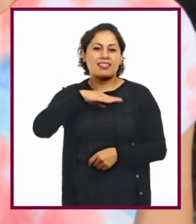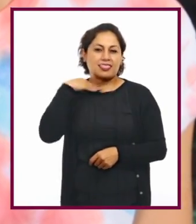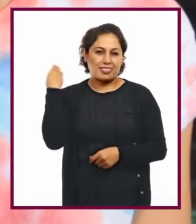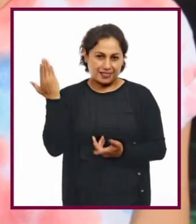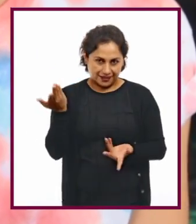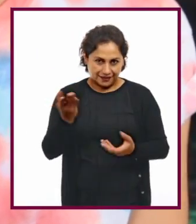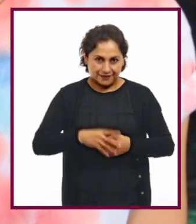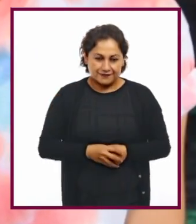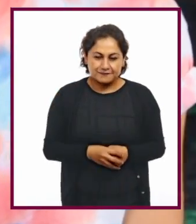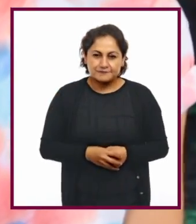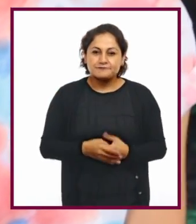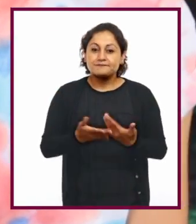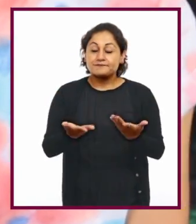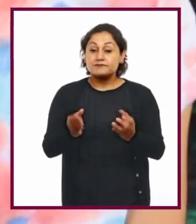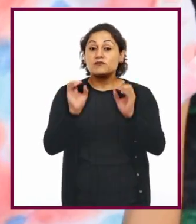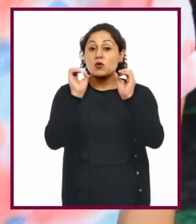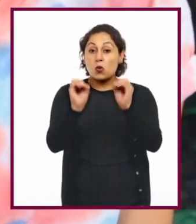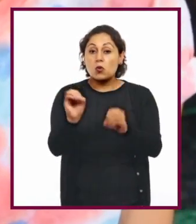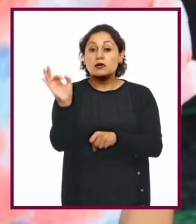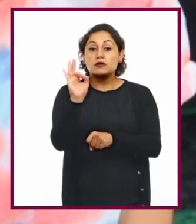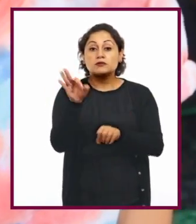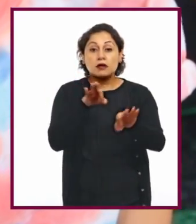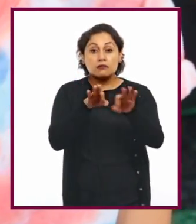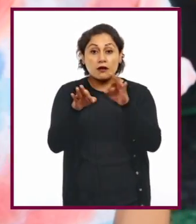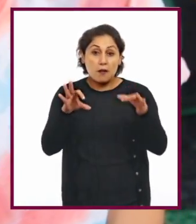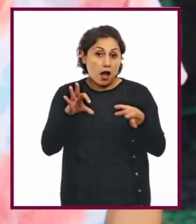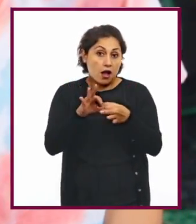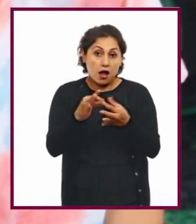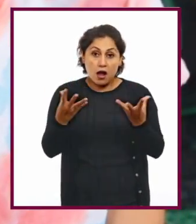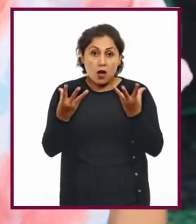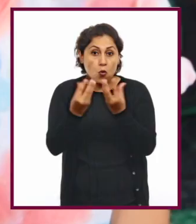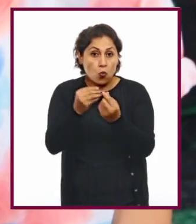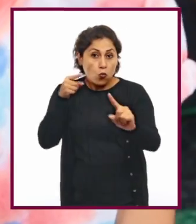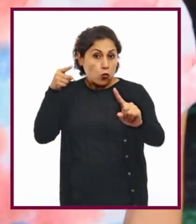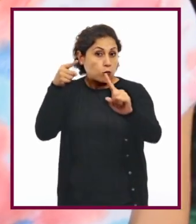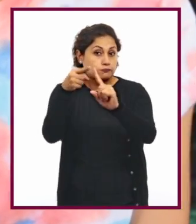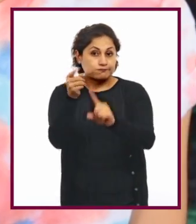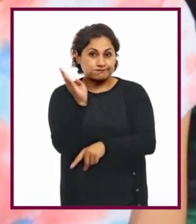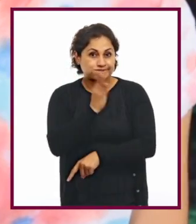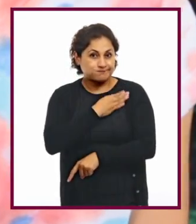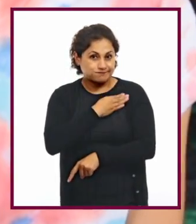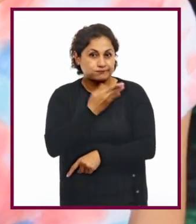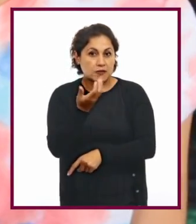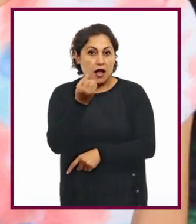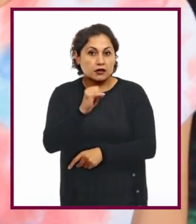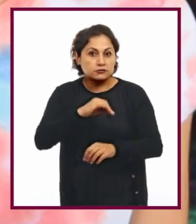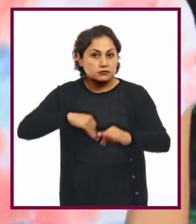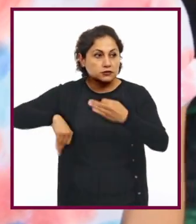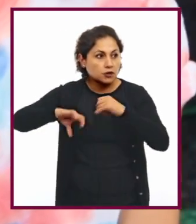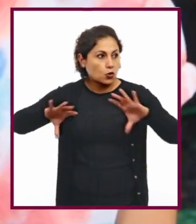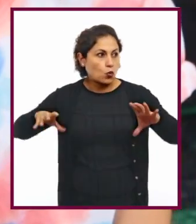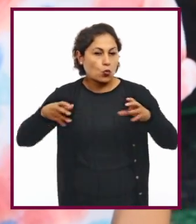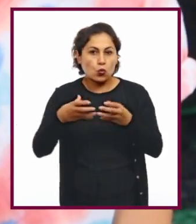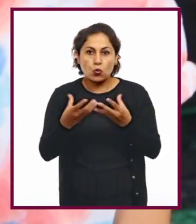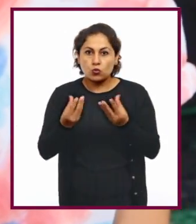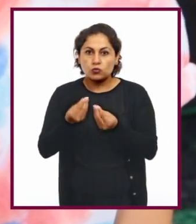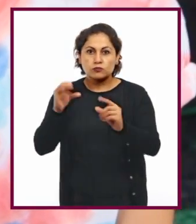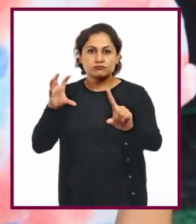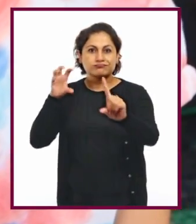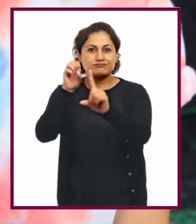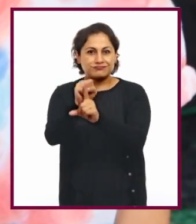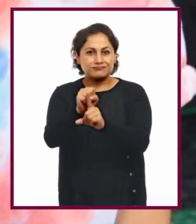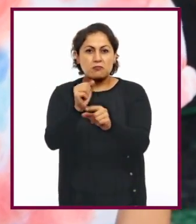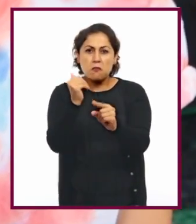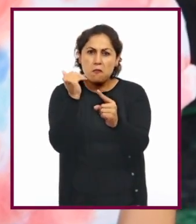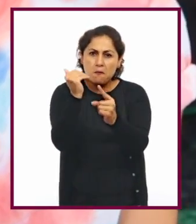la época de la guillotina. ¿Y qué tal trabajar juntos por el bien común? Así, vemos los logros alcanzados por todos y